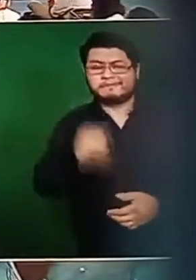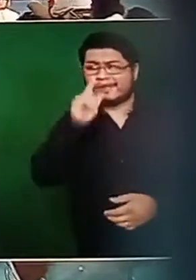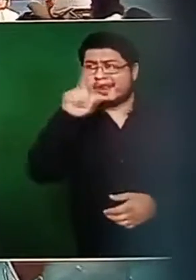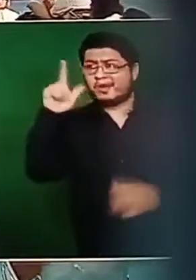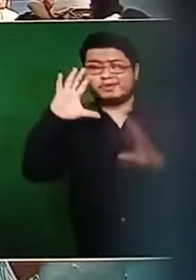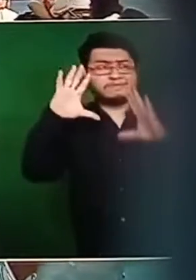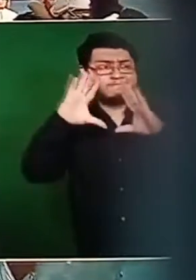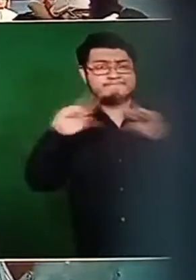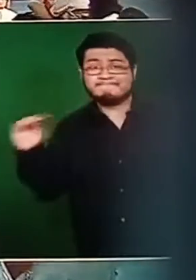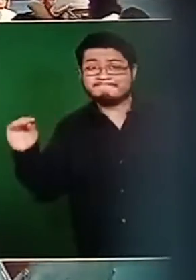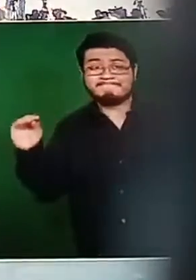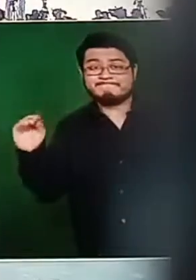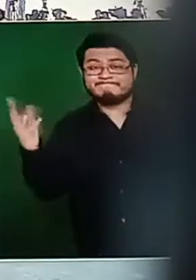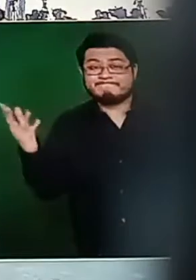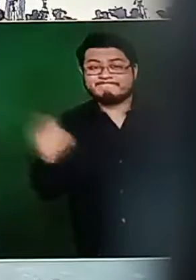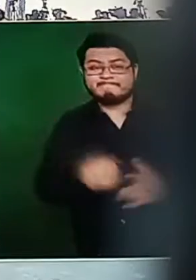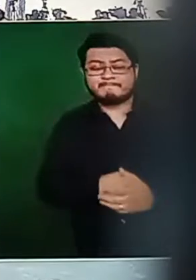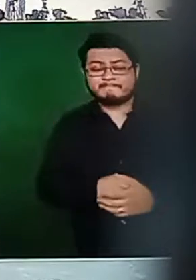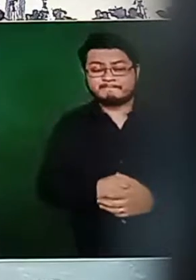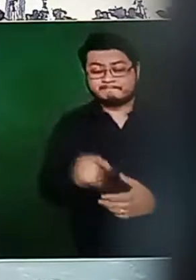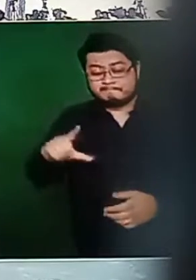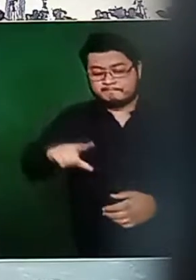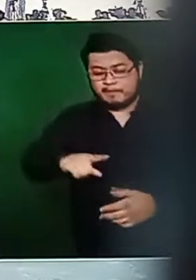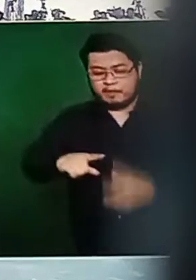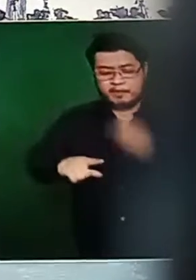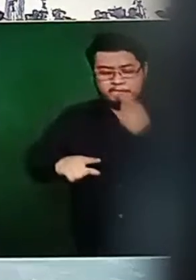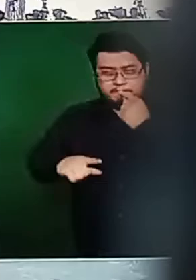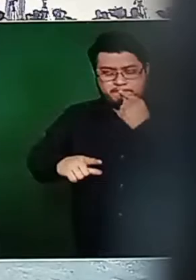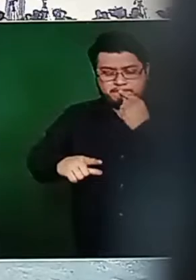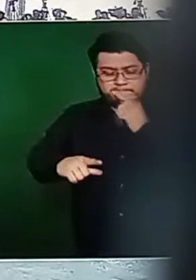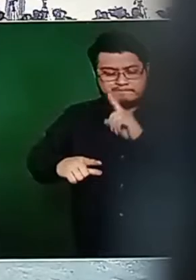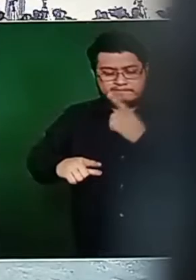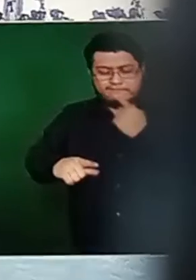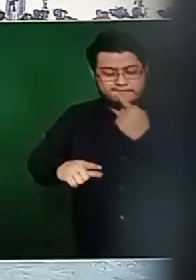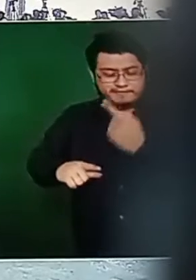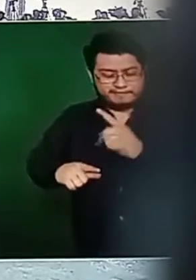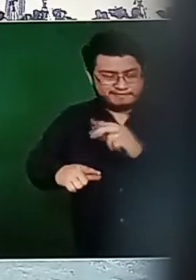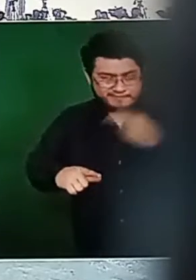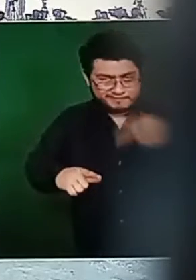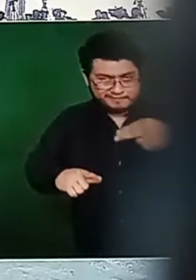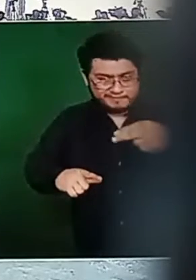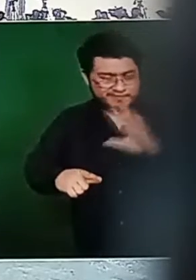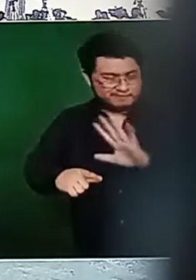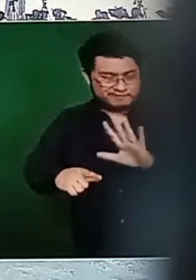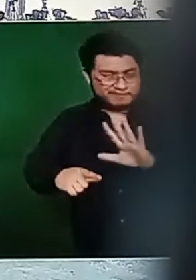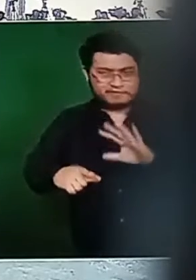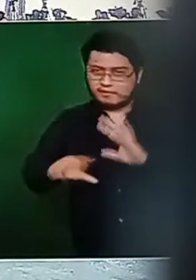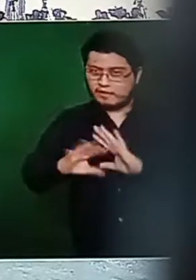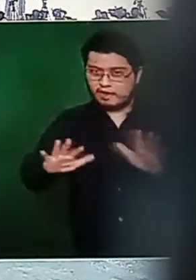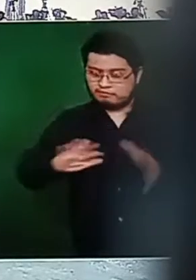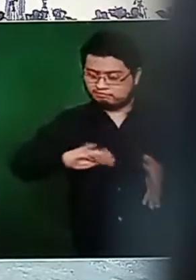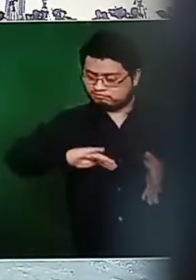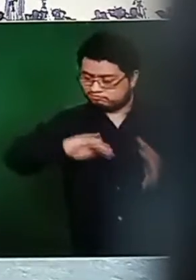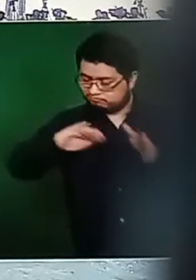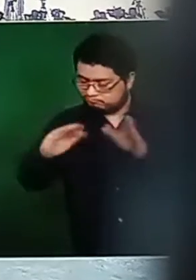Un gobernador, que no voy a mencionar porque ya falleció,